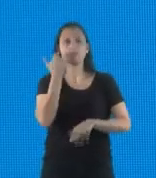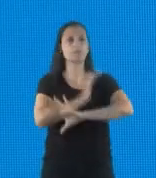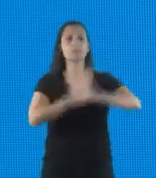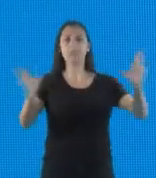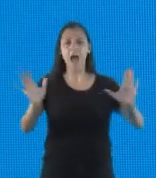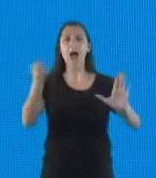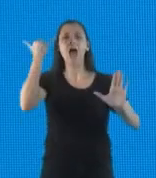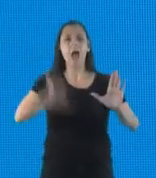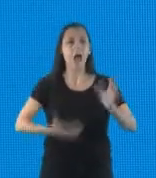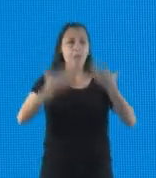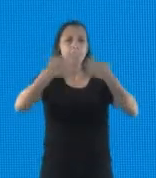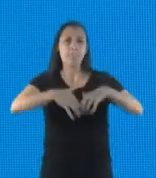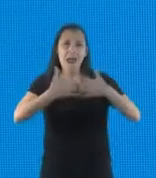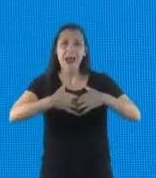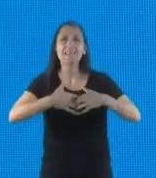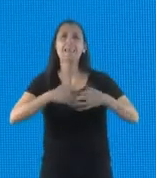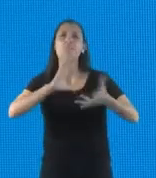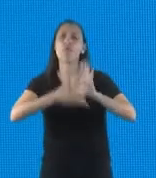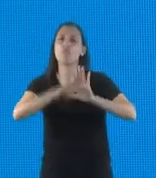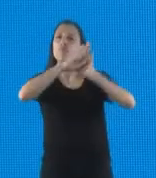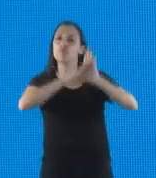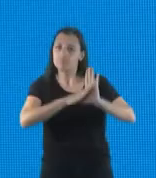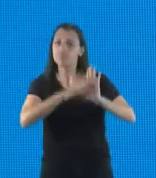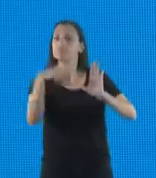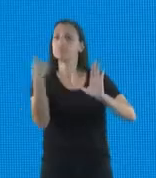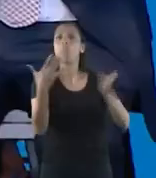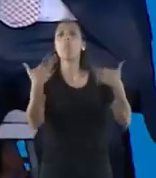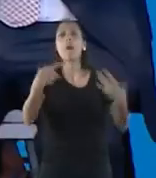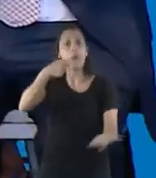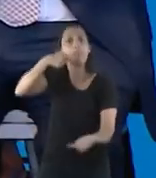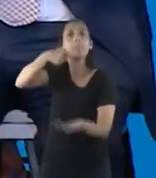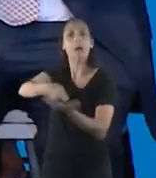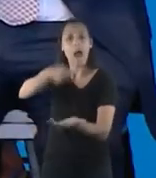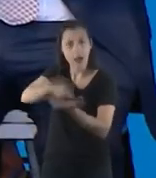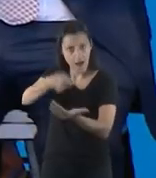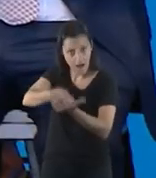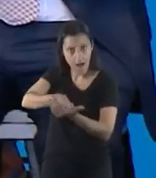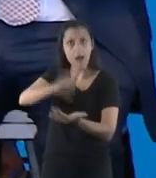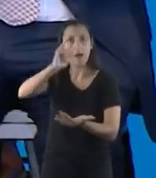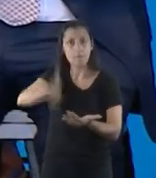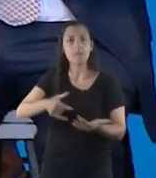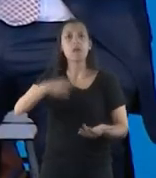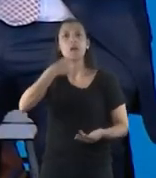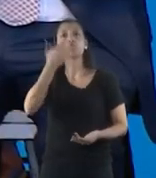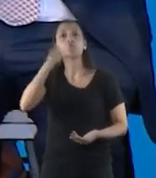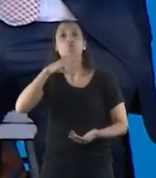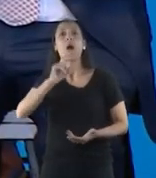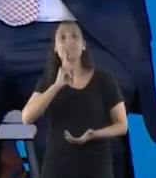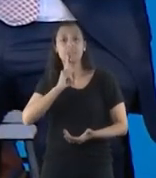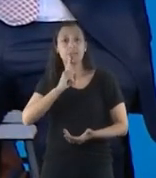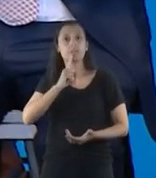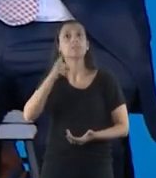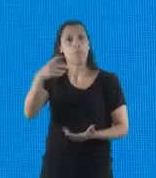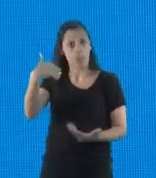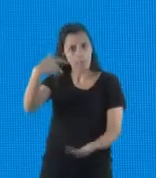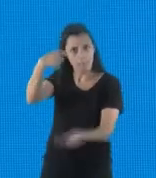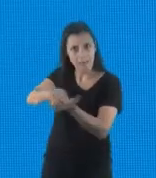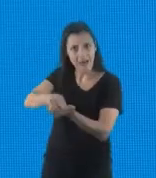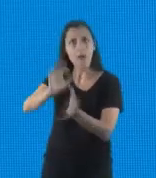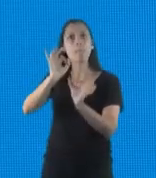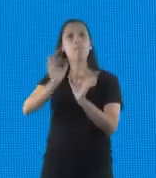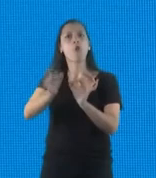un mecanismo para que podamos pagar a través del swap de